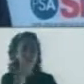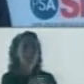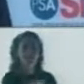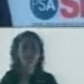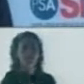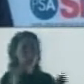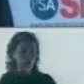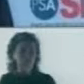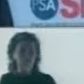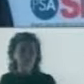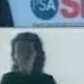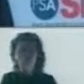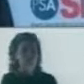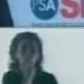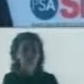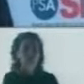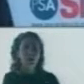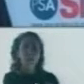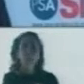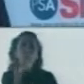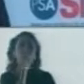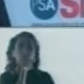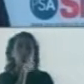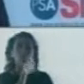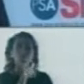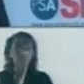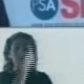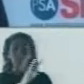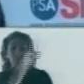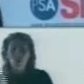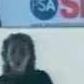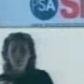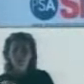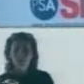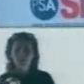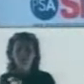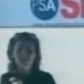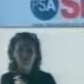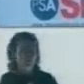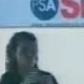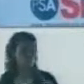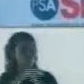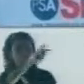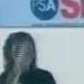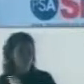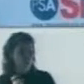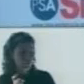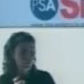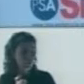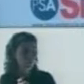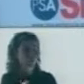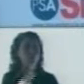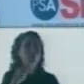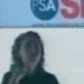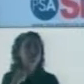haré esa parafernalia que ha hecho usted del notario. Yo voy a estar, porque me lo puedo